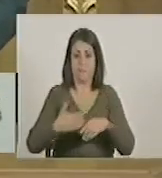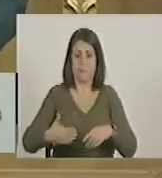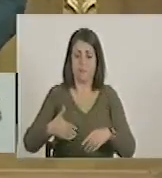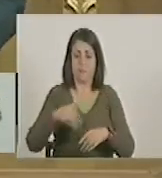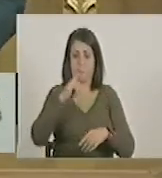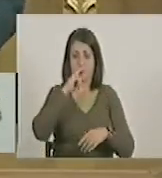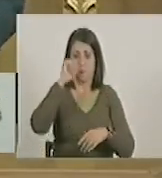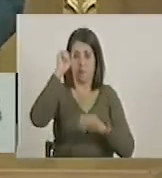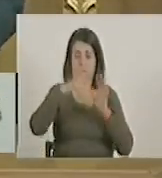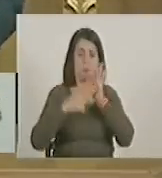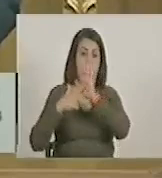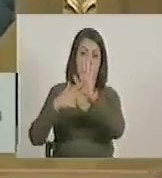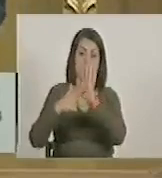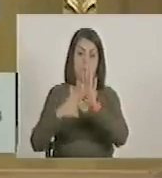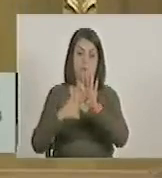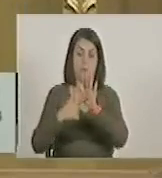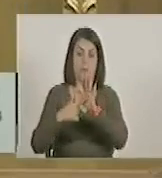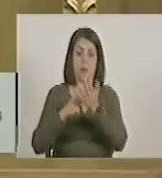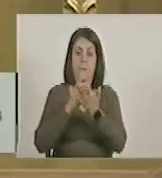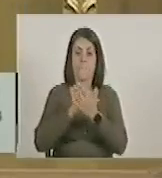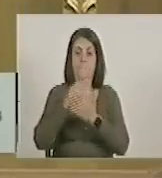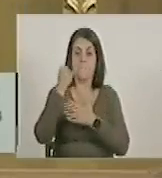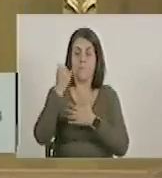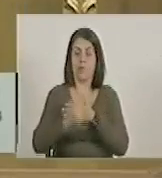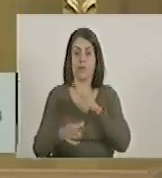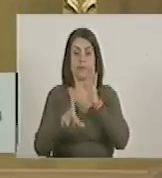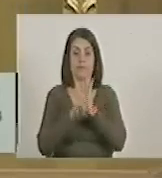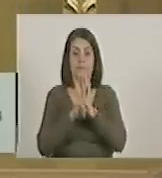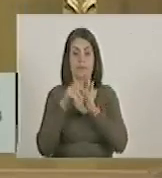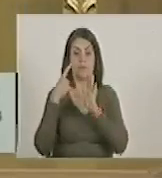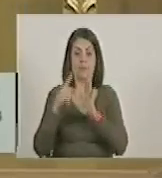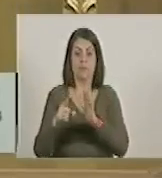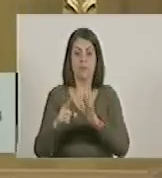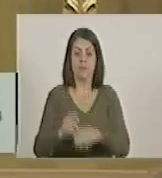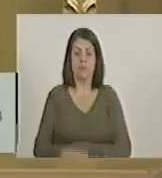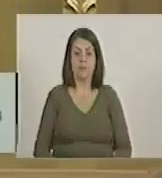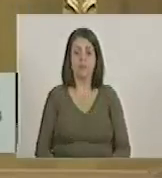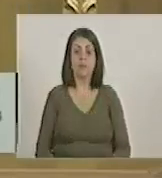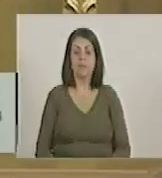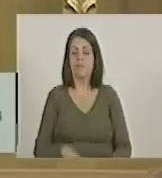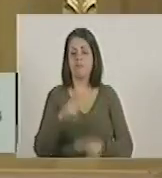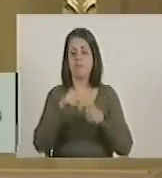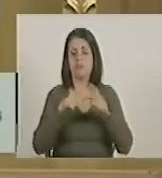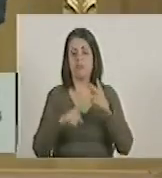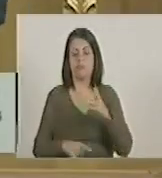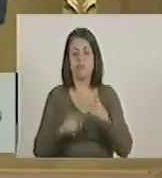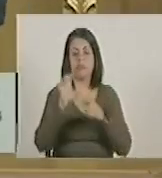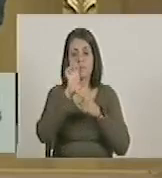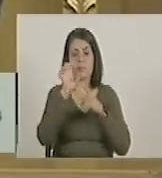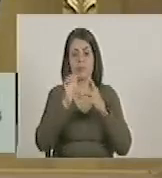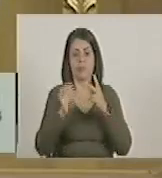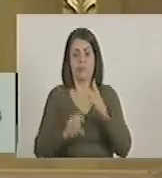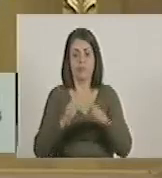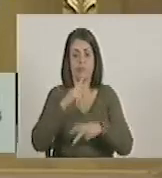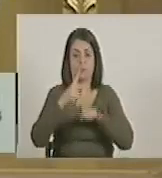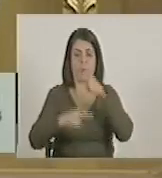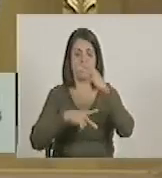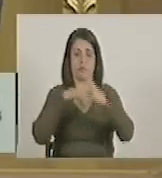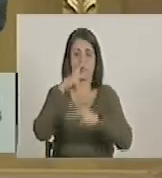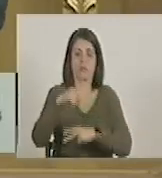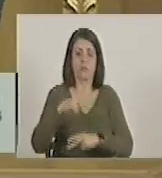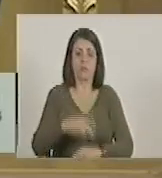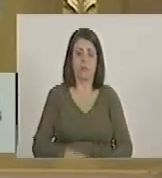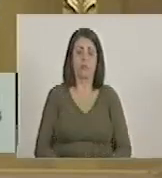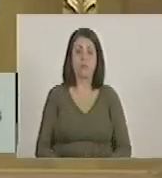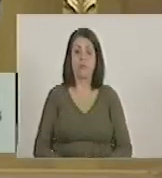Maduro nos presenta un proyecto de ley que tiene y contiene un conjunto de elementos,